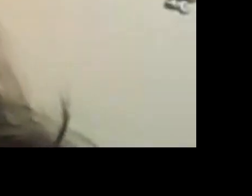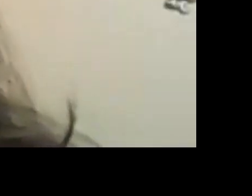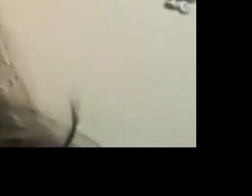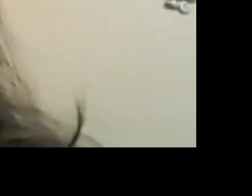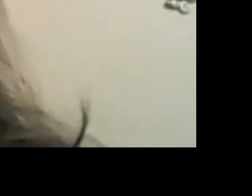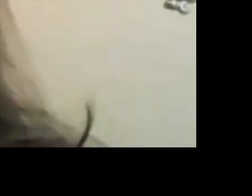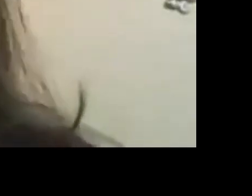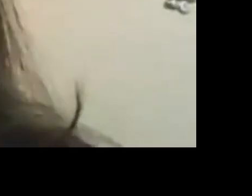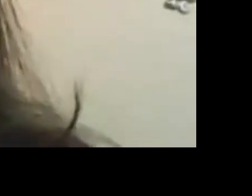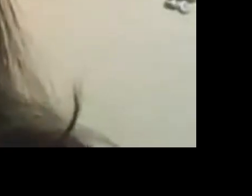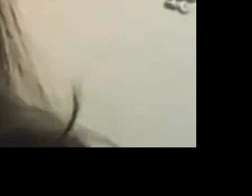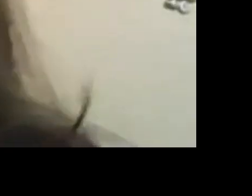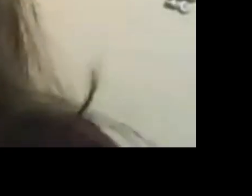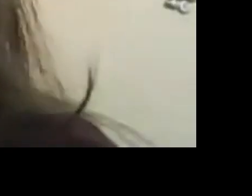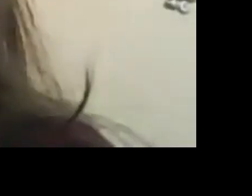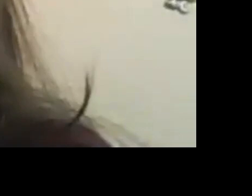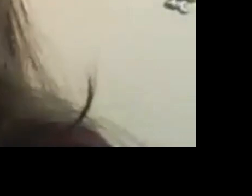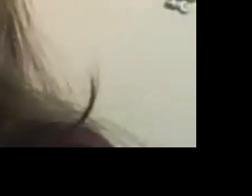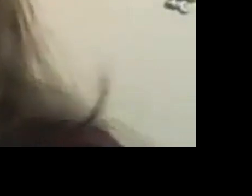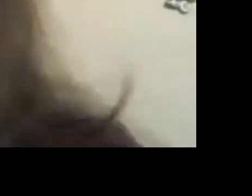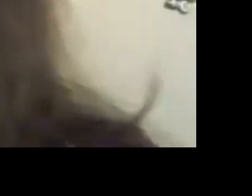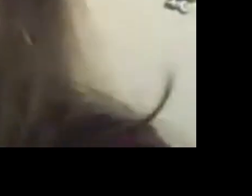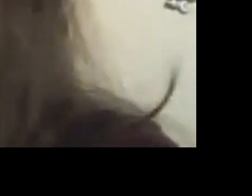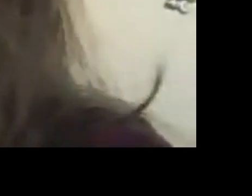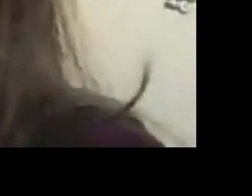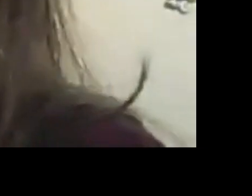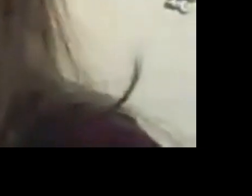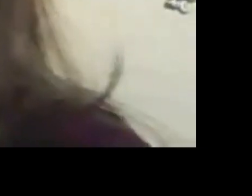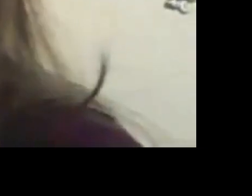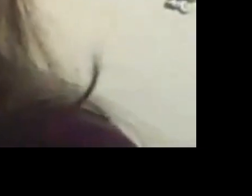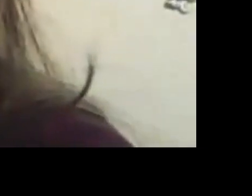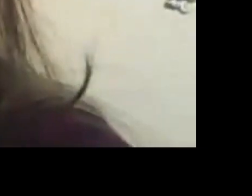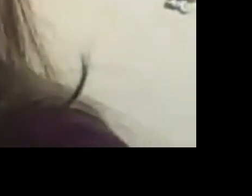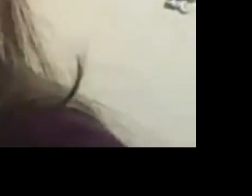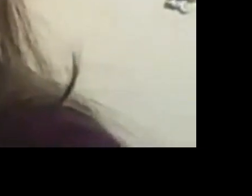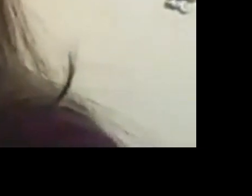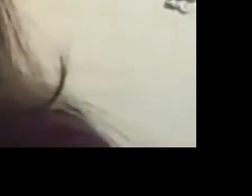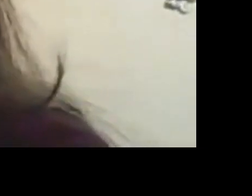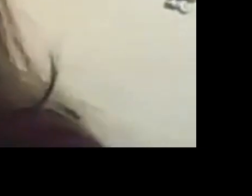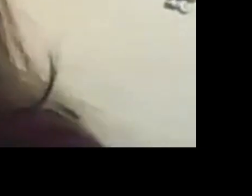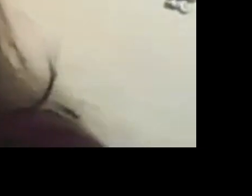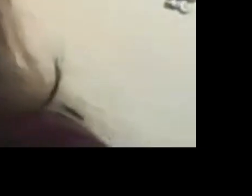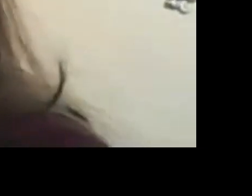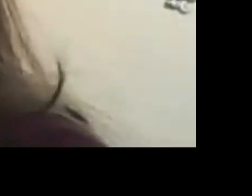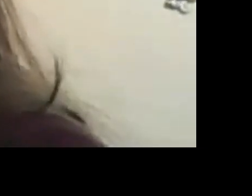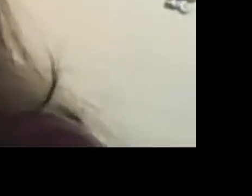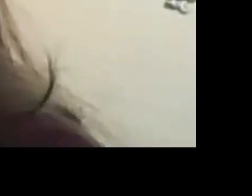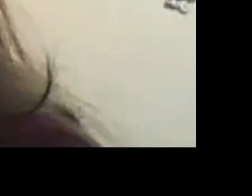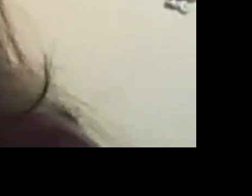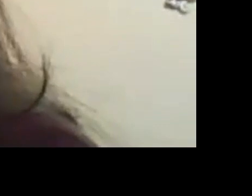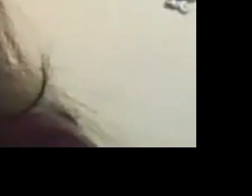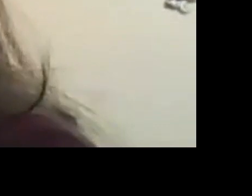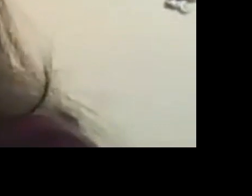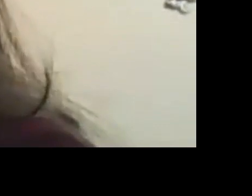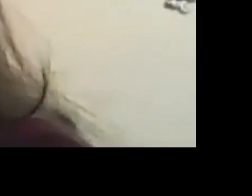Bueno, a ver, otra más. ¿Hay que esperar la reglamentación para blanquear las facturas APOC o ya está todo